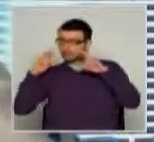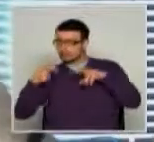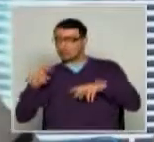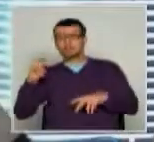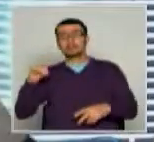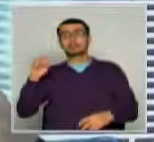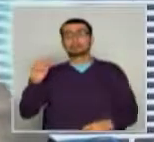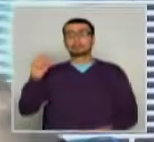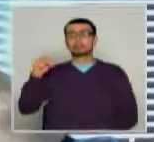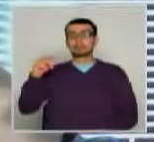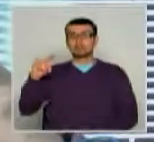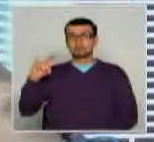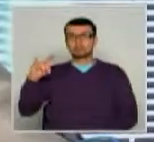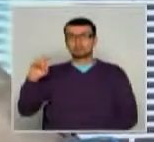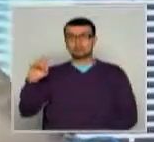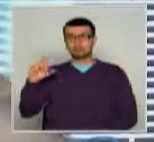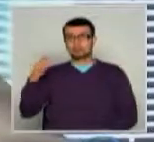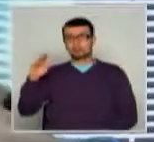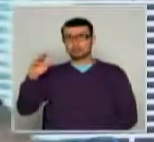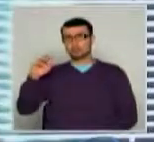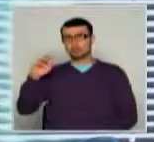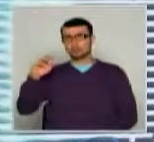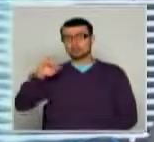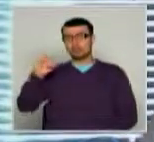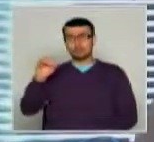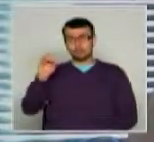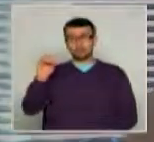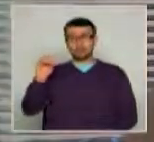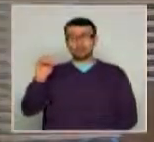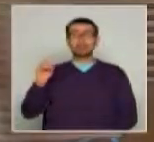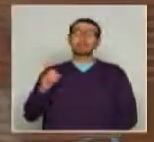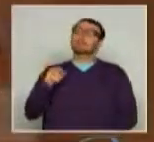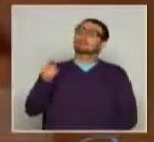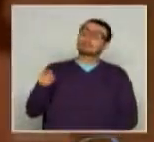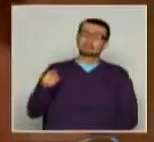Londoño con la parte de la ortiga, y ahora